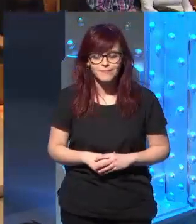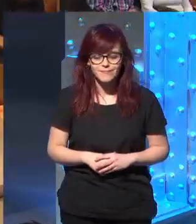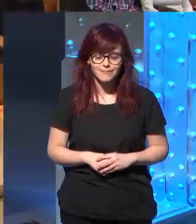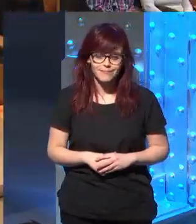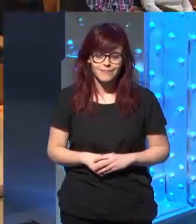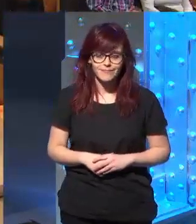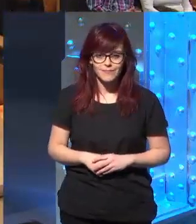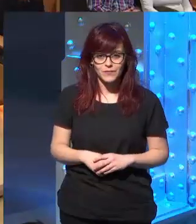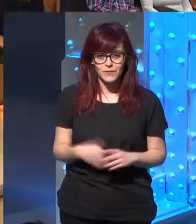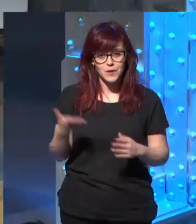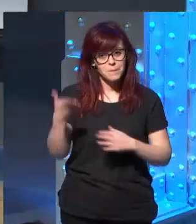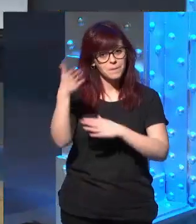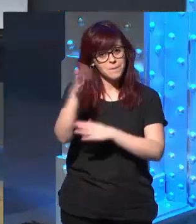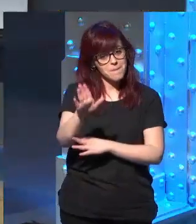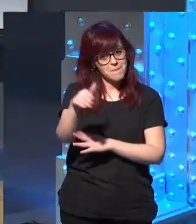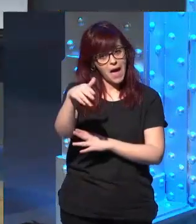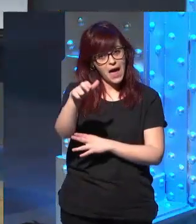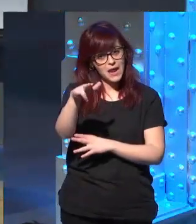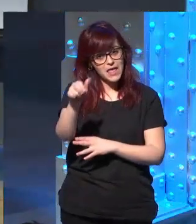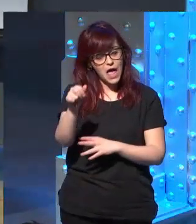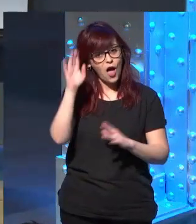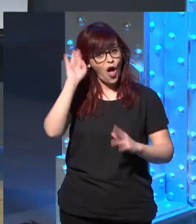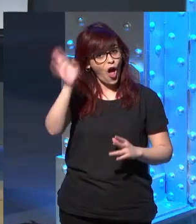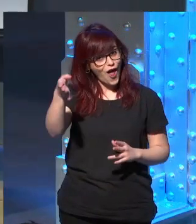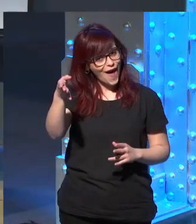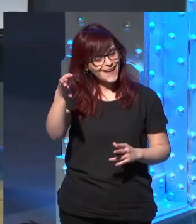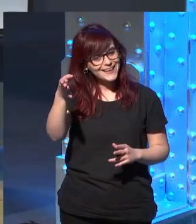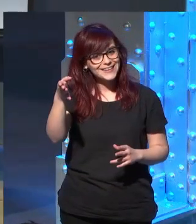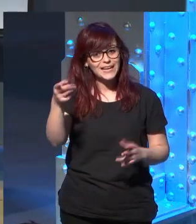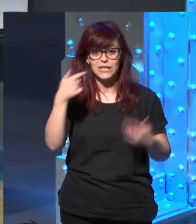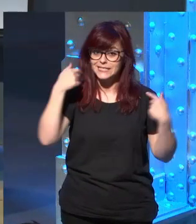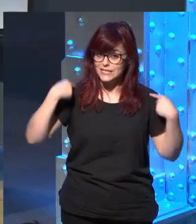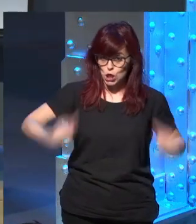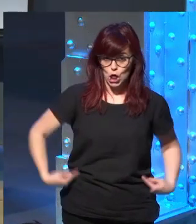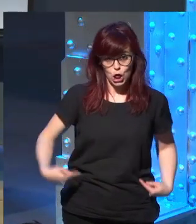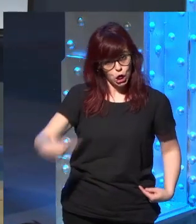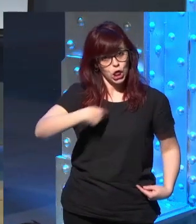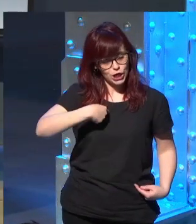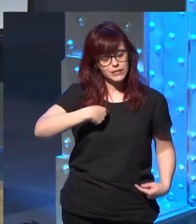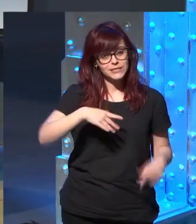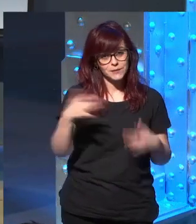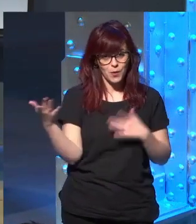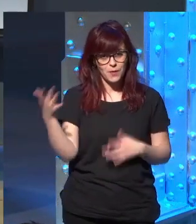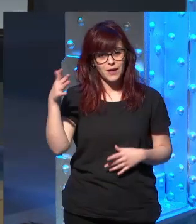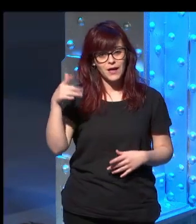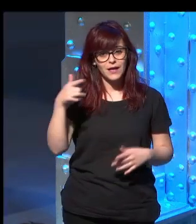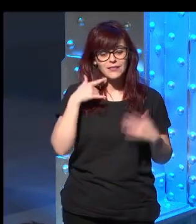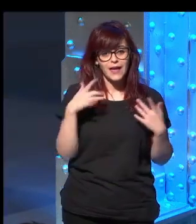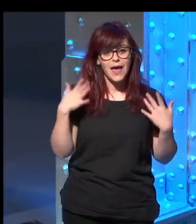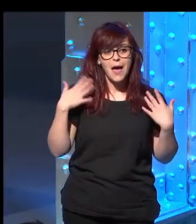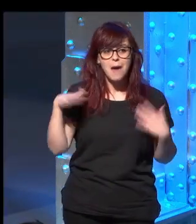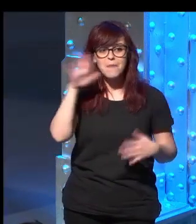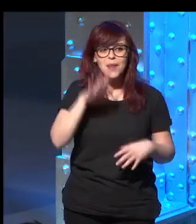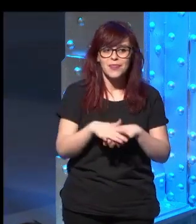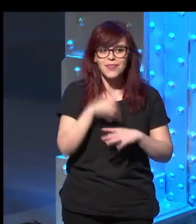Hola. Hola, María. Hola. Esta soy yo. Esta también es María. Vestida de